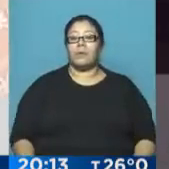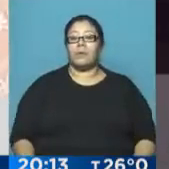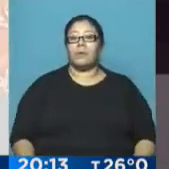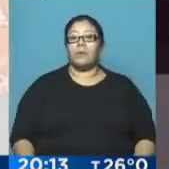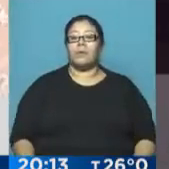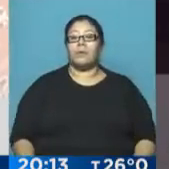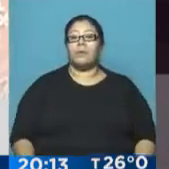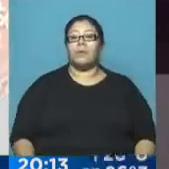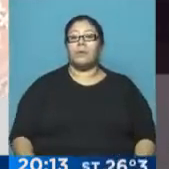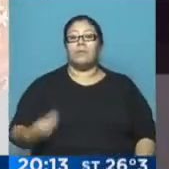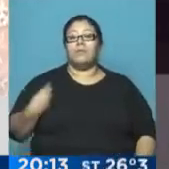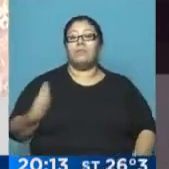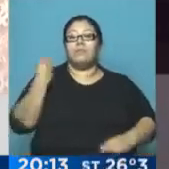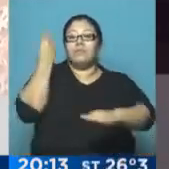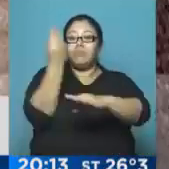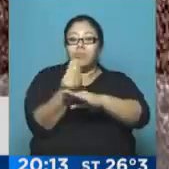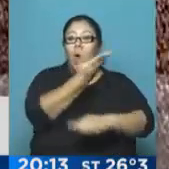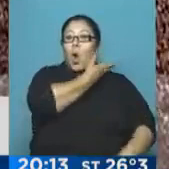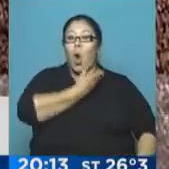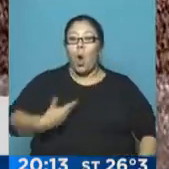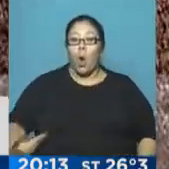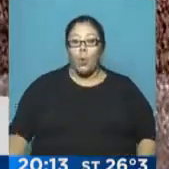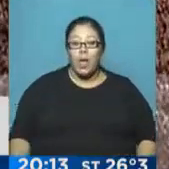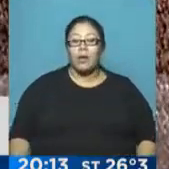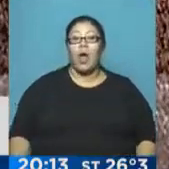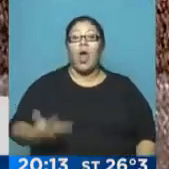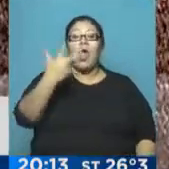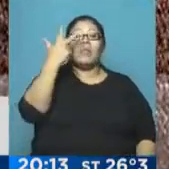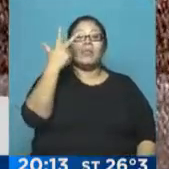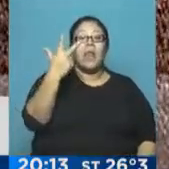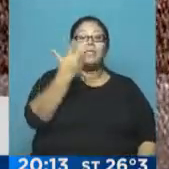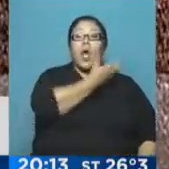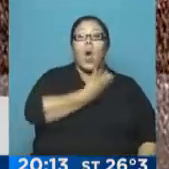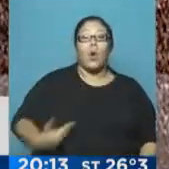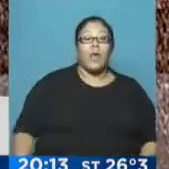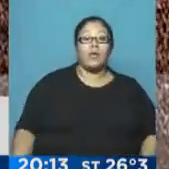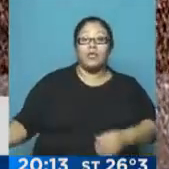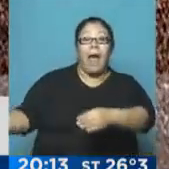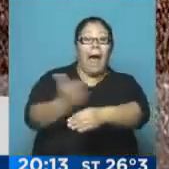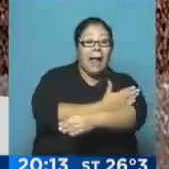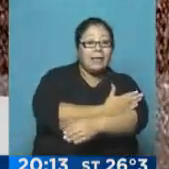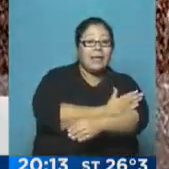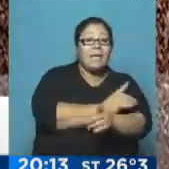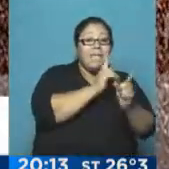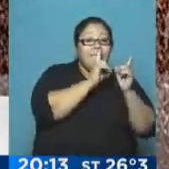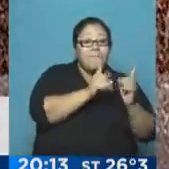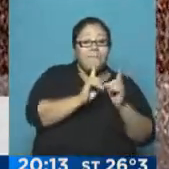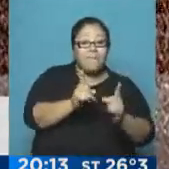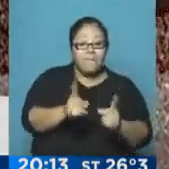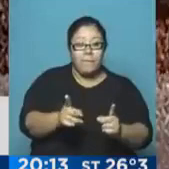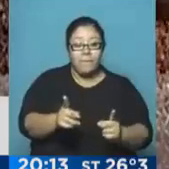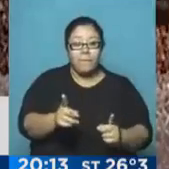cuarto gobierno constitucional luego de tres gobiernos constitucionales que lo precedieron. No lo pudo